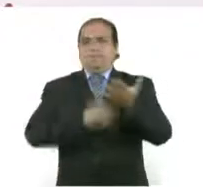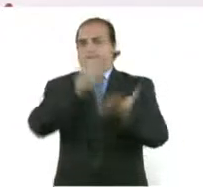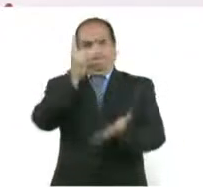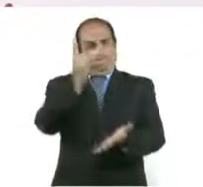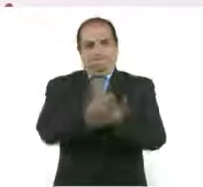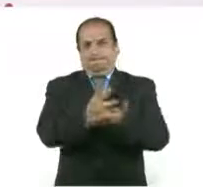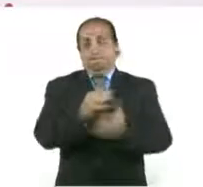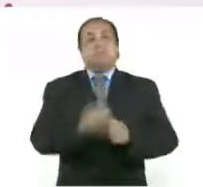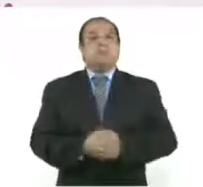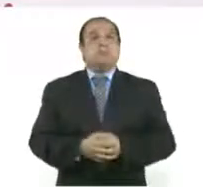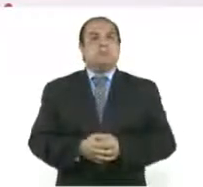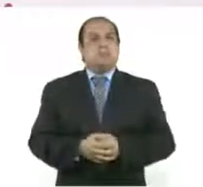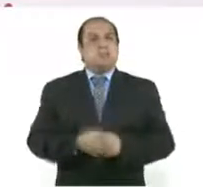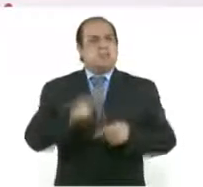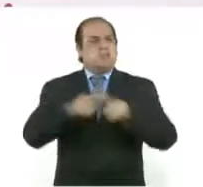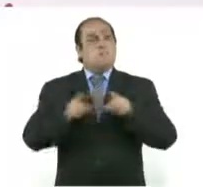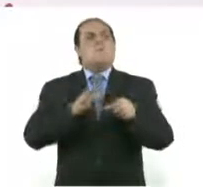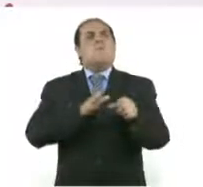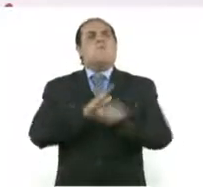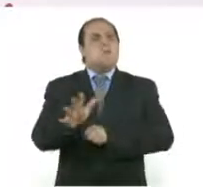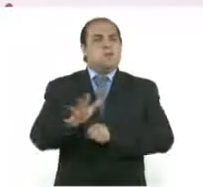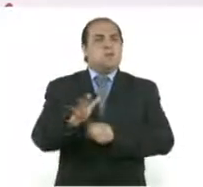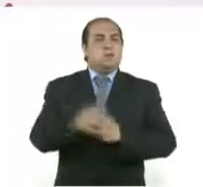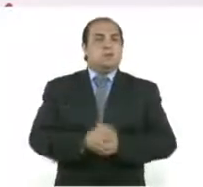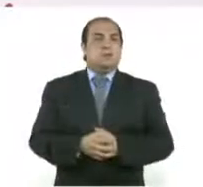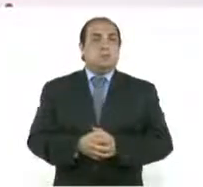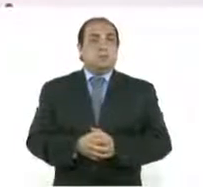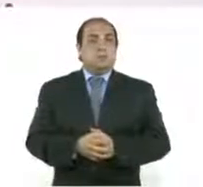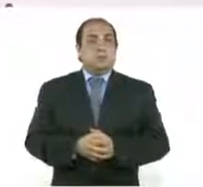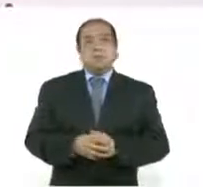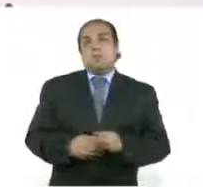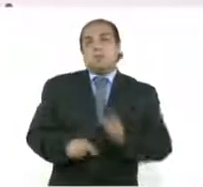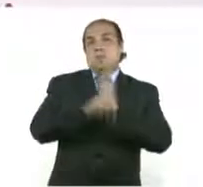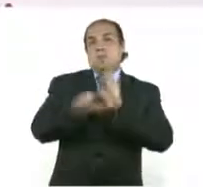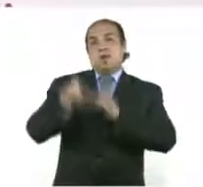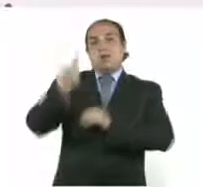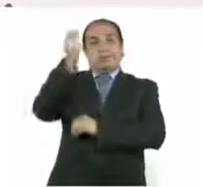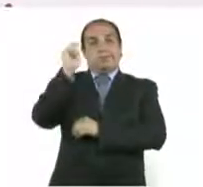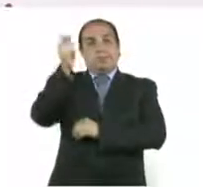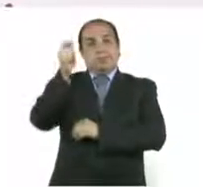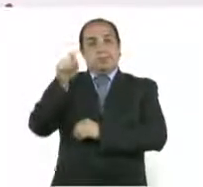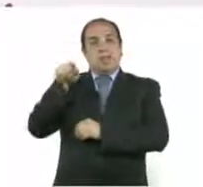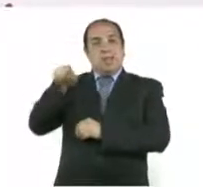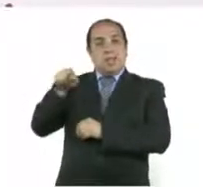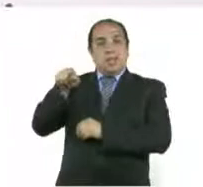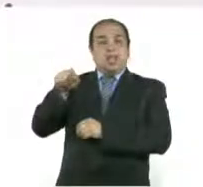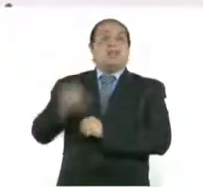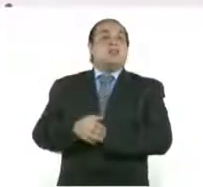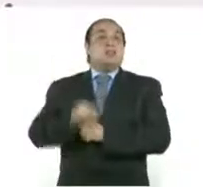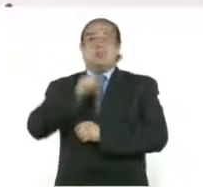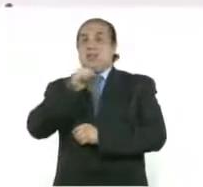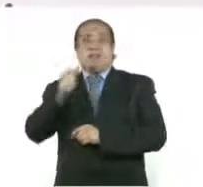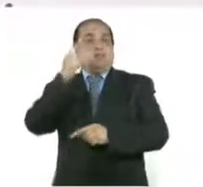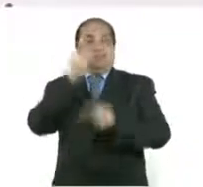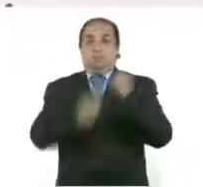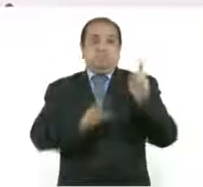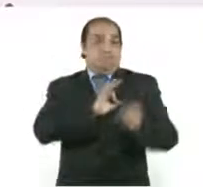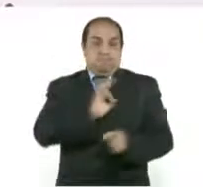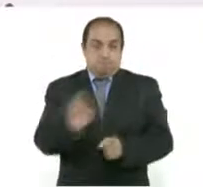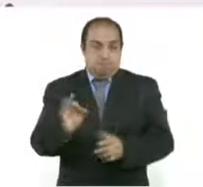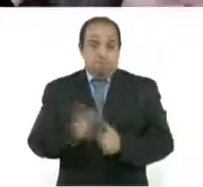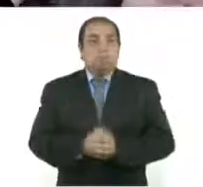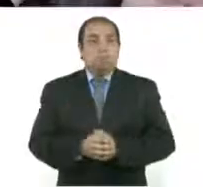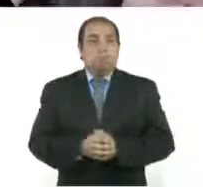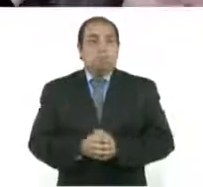más. ¿Y qué diferencia hay? Pues que esta pensión ya nadie se las puede quitar.